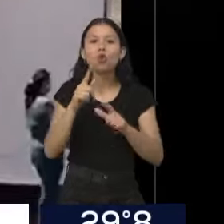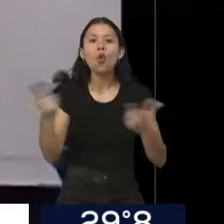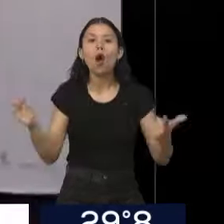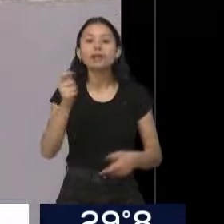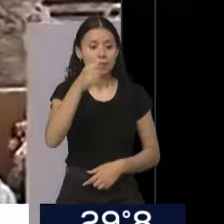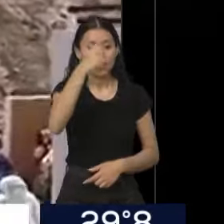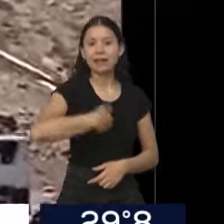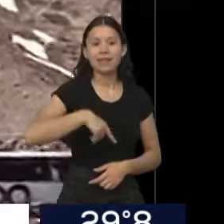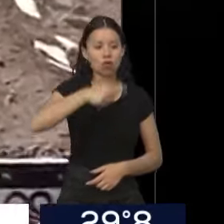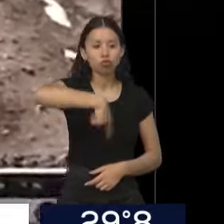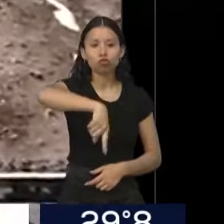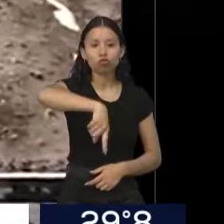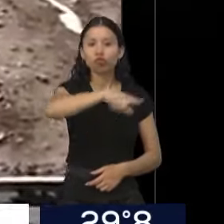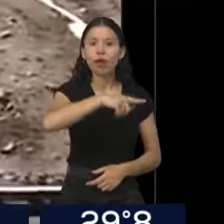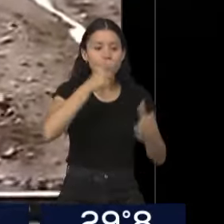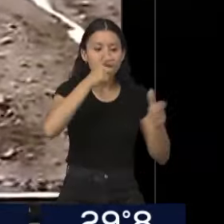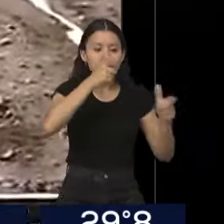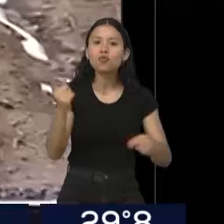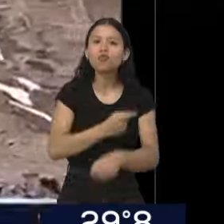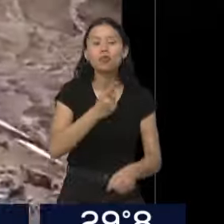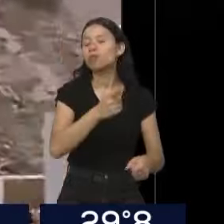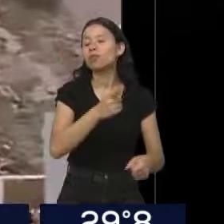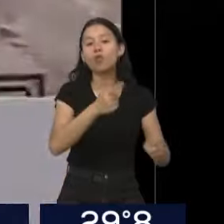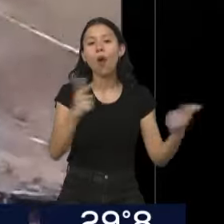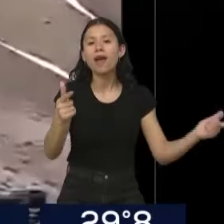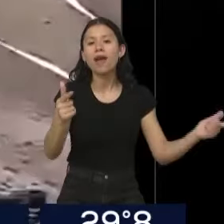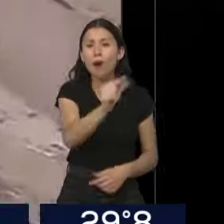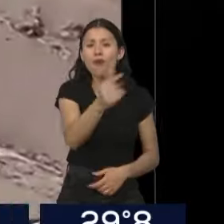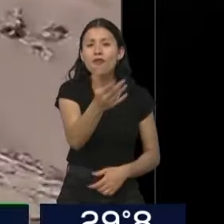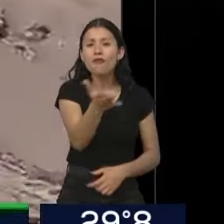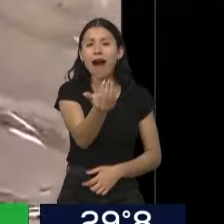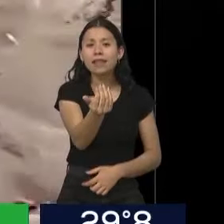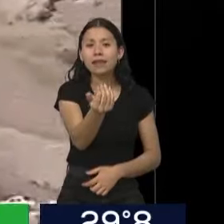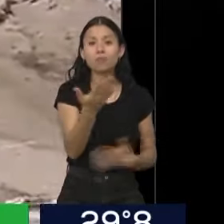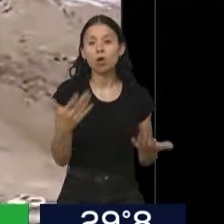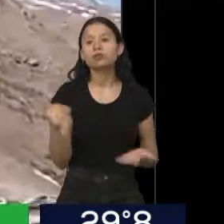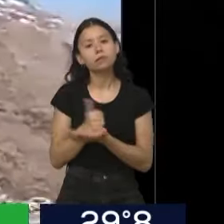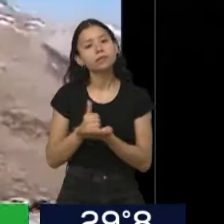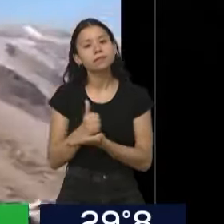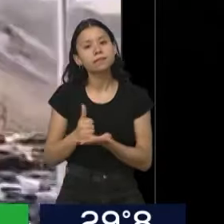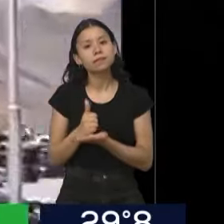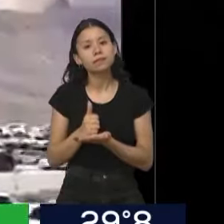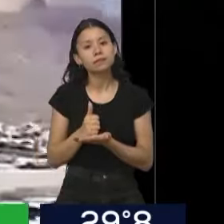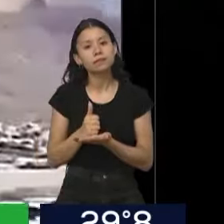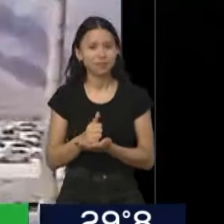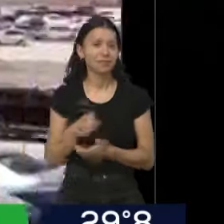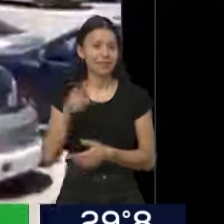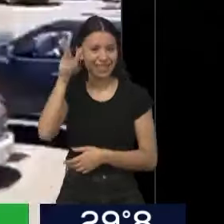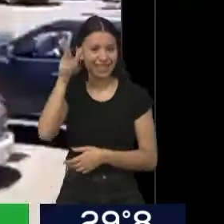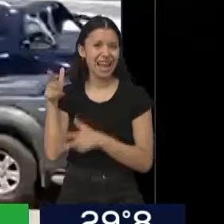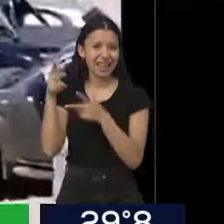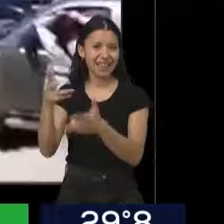del vecino país. Considere que dice altos tiempos de espera. Sí. Horcones, viajeros,